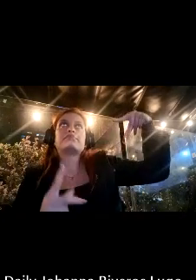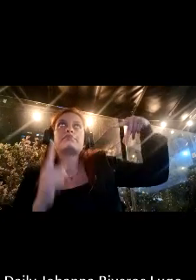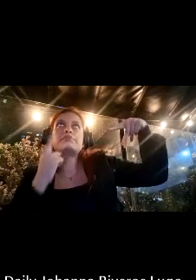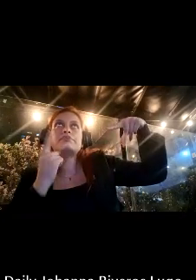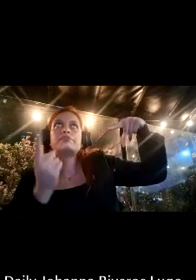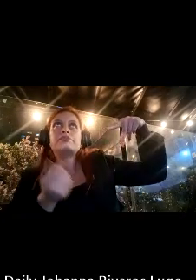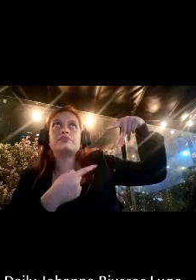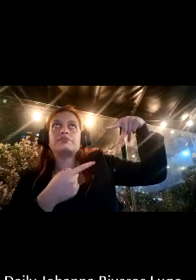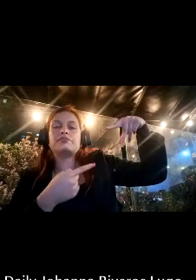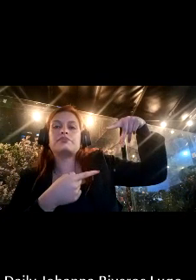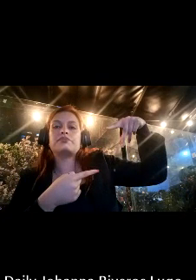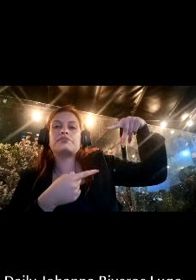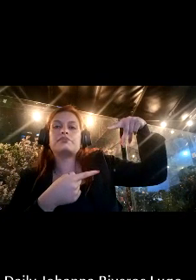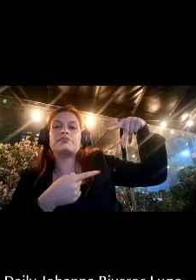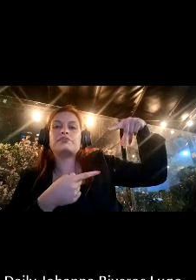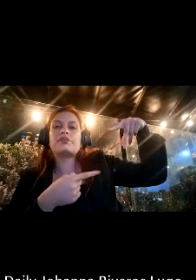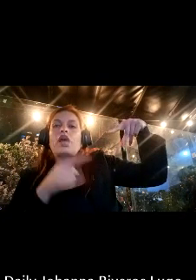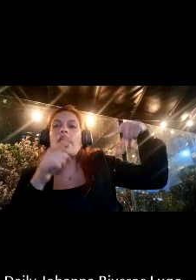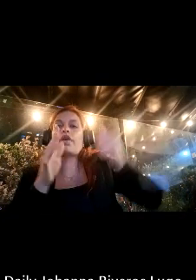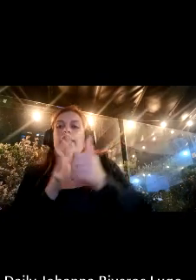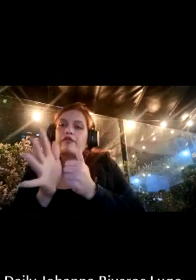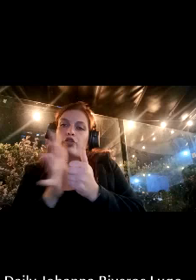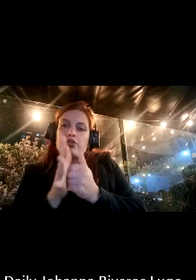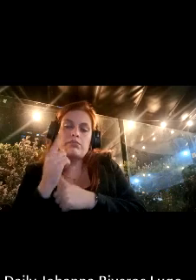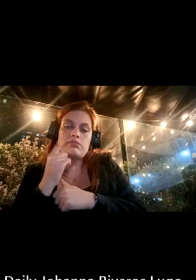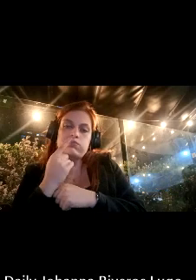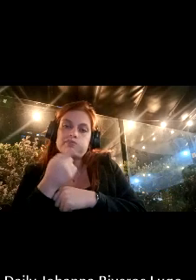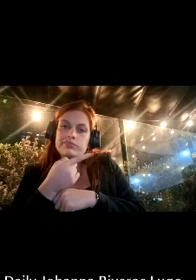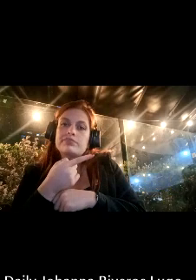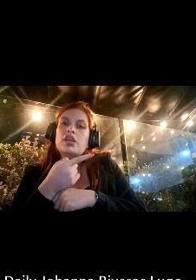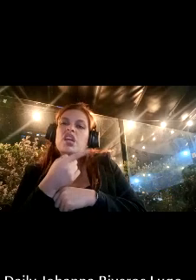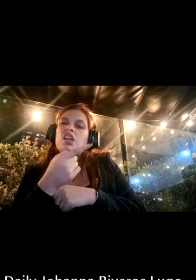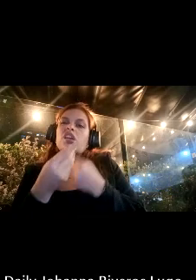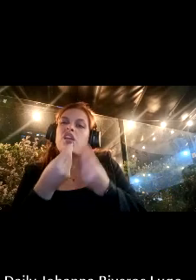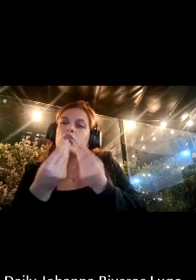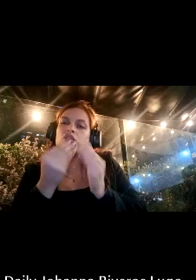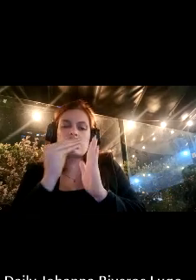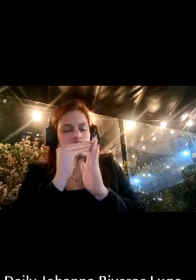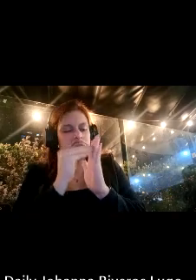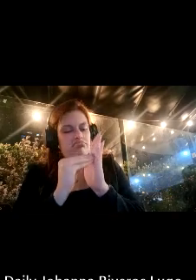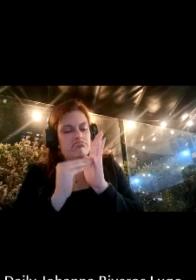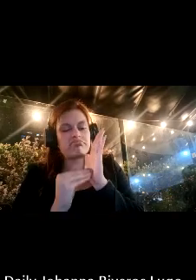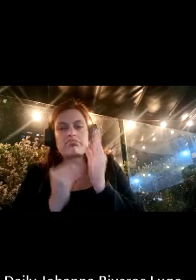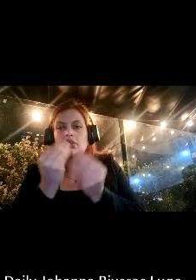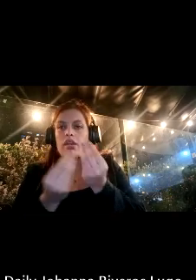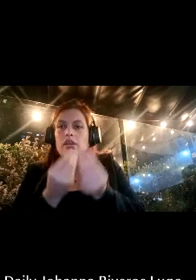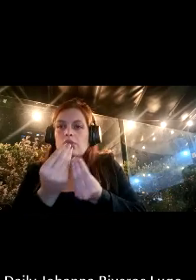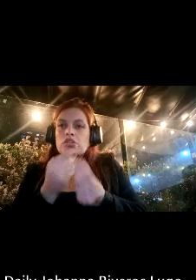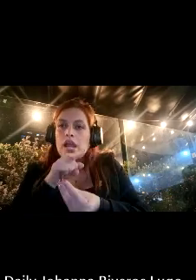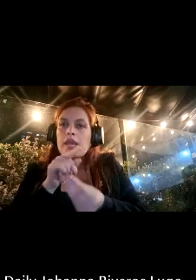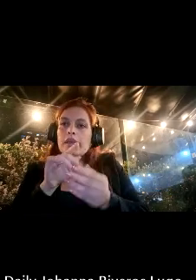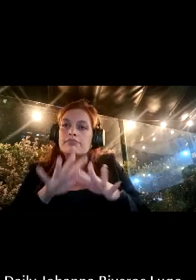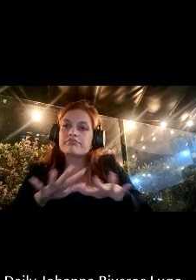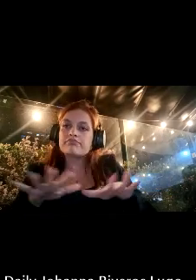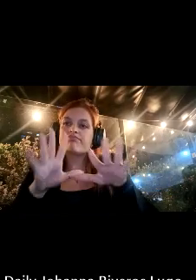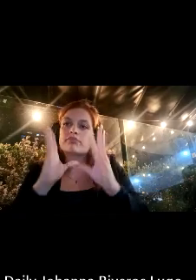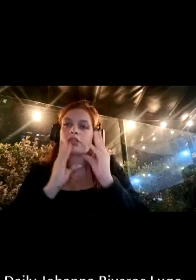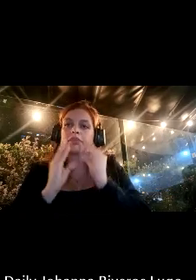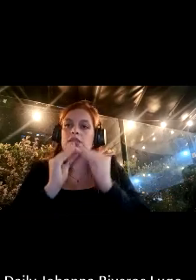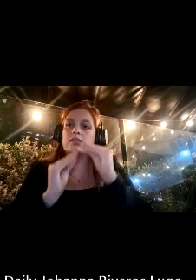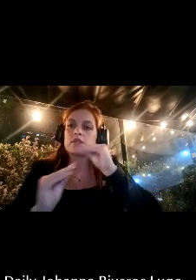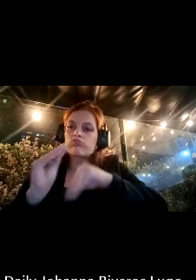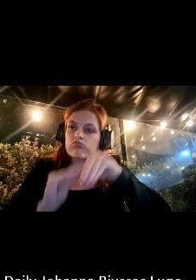Informe de laboratorio. Entonces aquí vamos a hacer también un experimento, pero